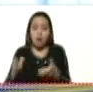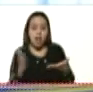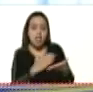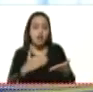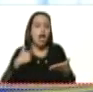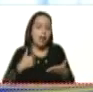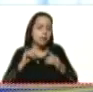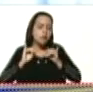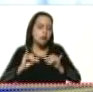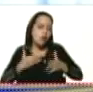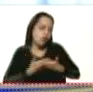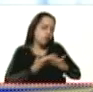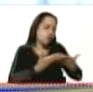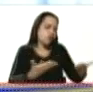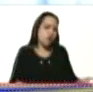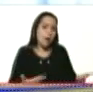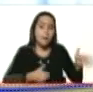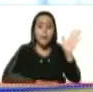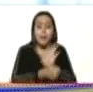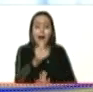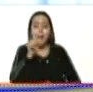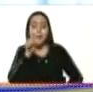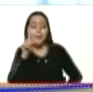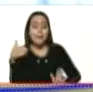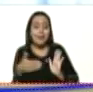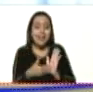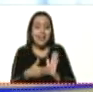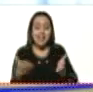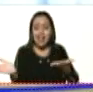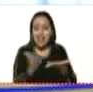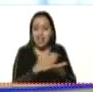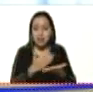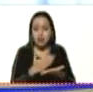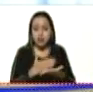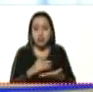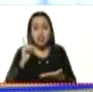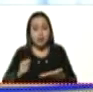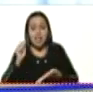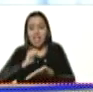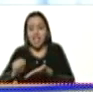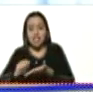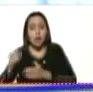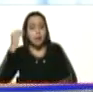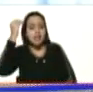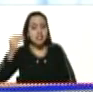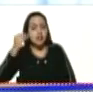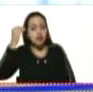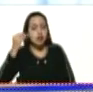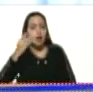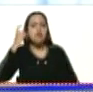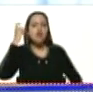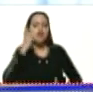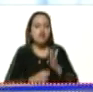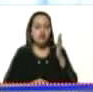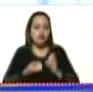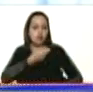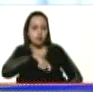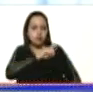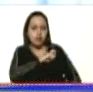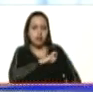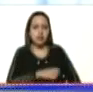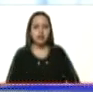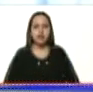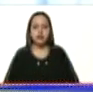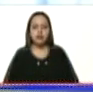suyos, que son más de 1000, entre ellos los de los grandes pensadores prohibidos por España. A su pupilo Andrés